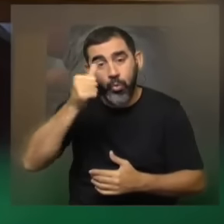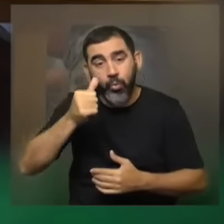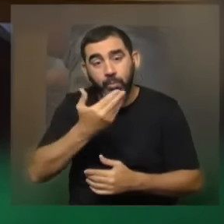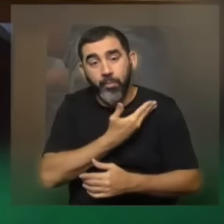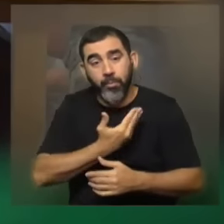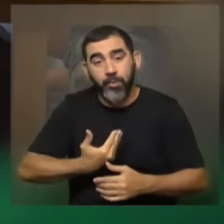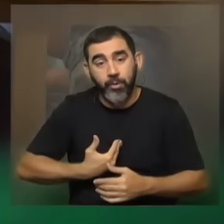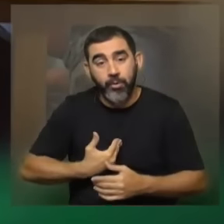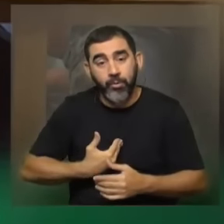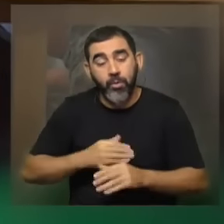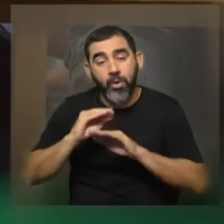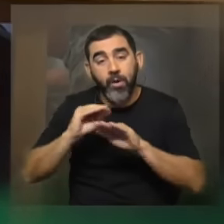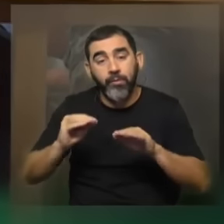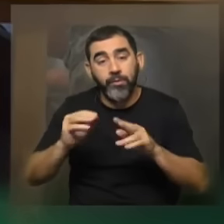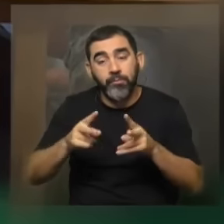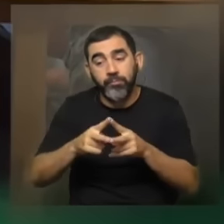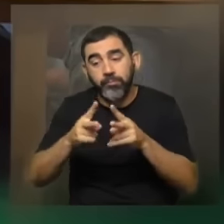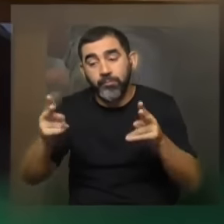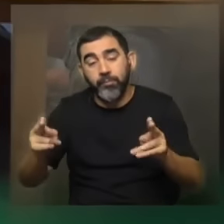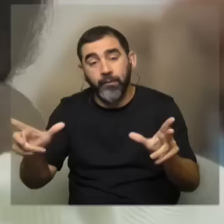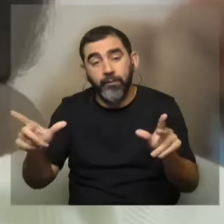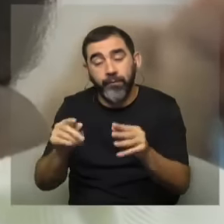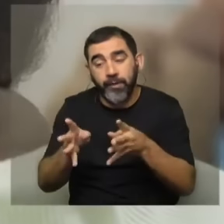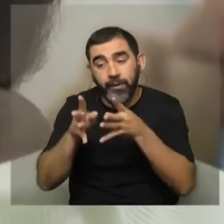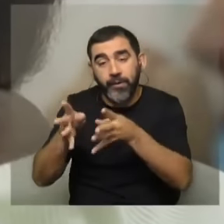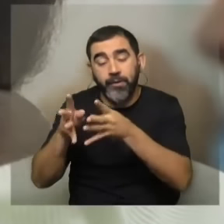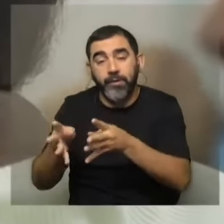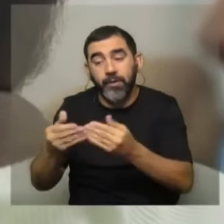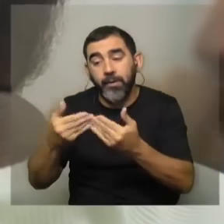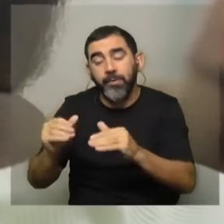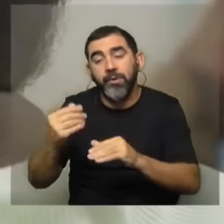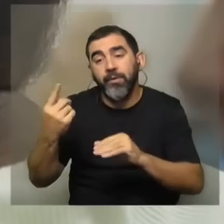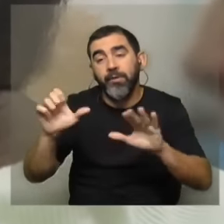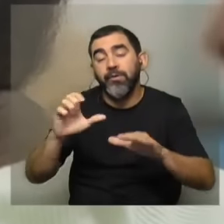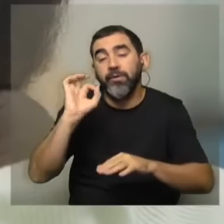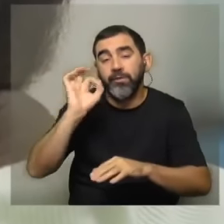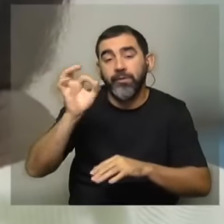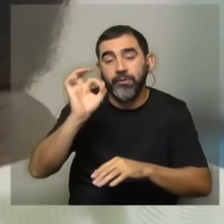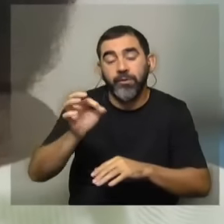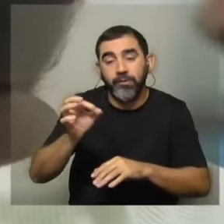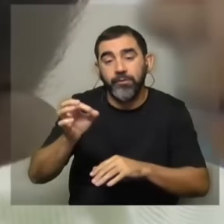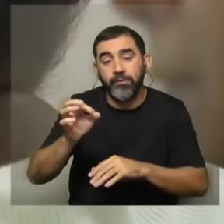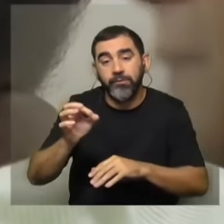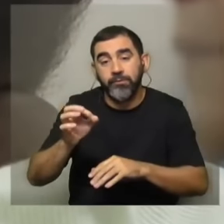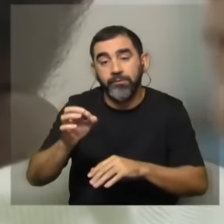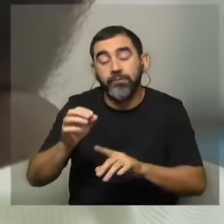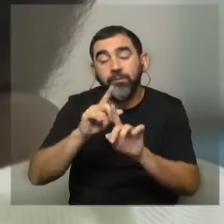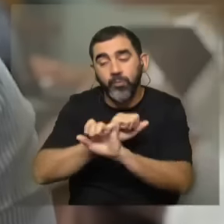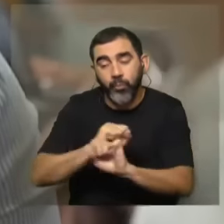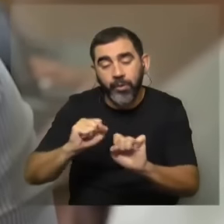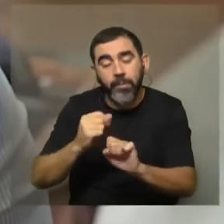lmc anunciaron una prórroga del cc al fuego que arrancó el pasado 16 de octubre y que estaba previsto